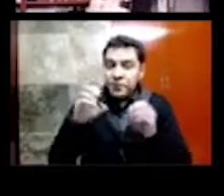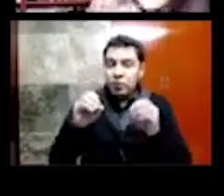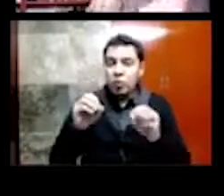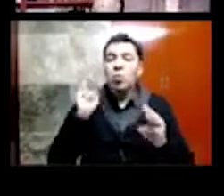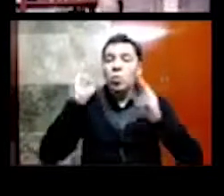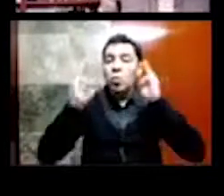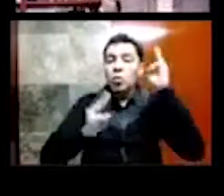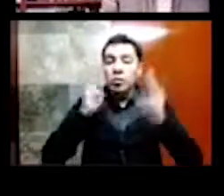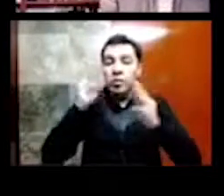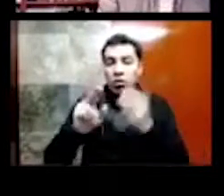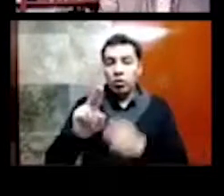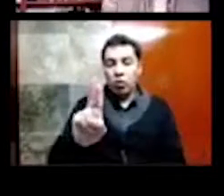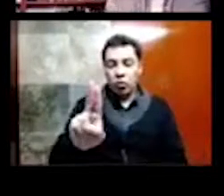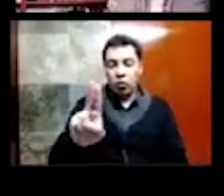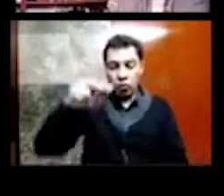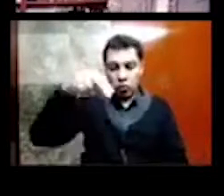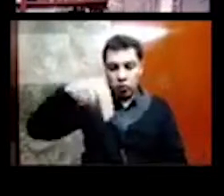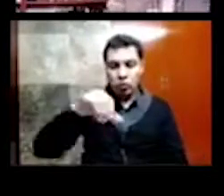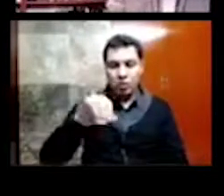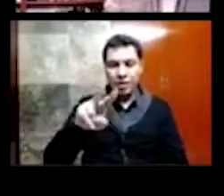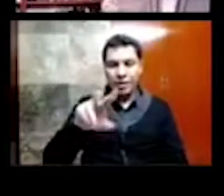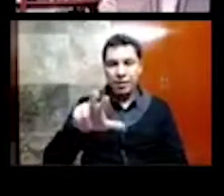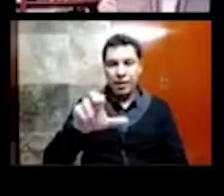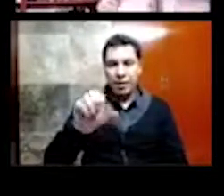Universum de la UNAM.